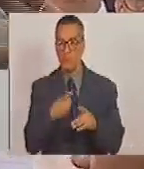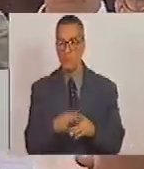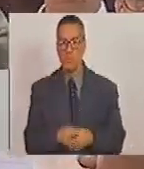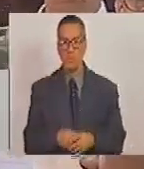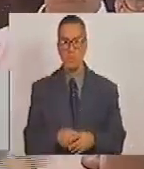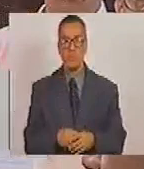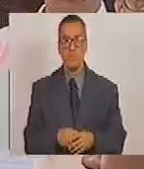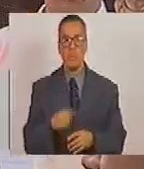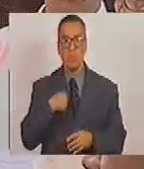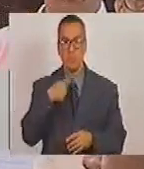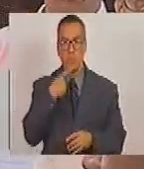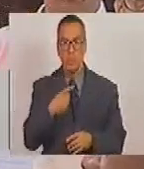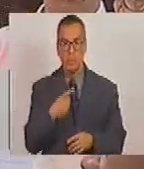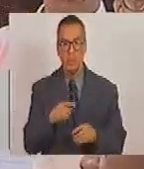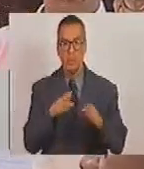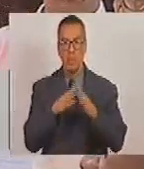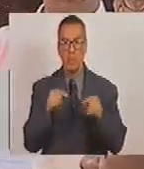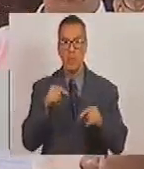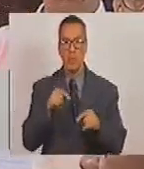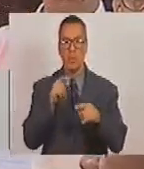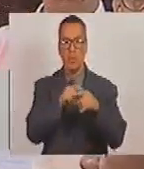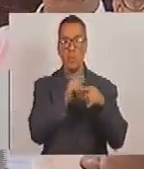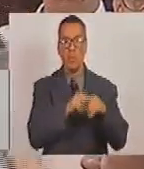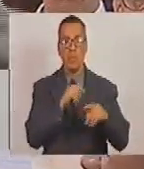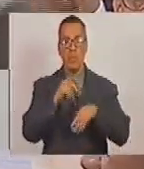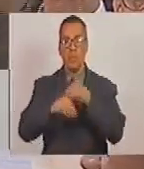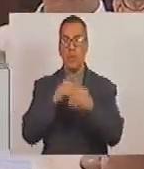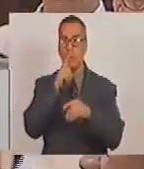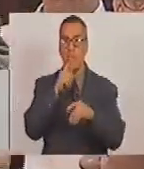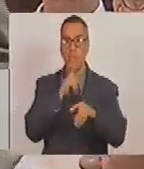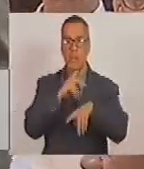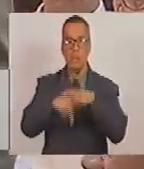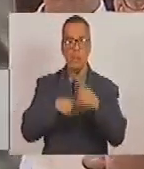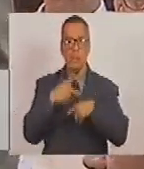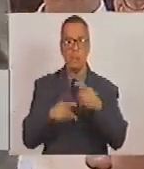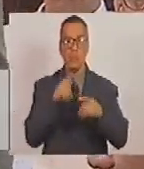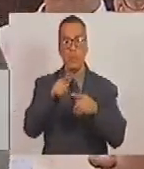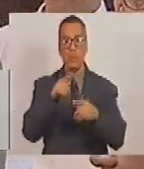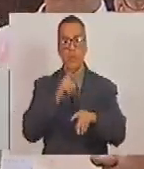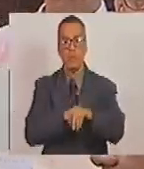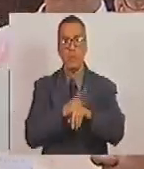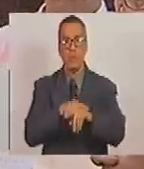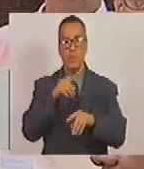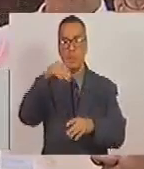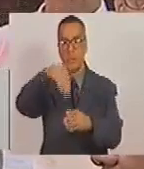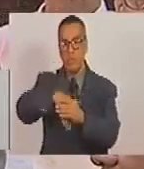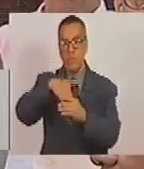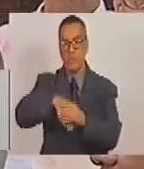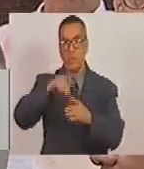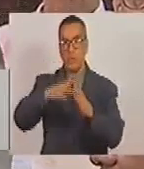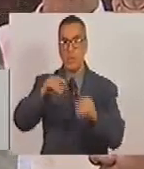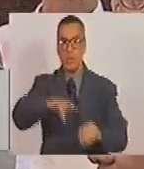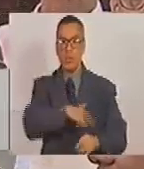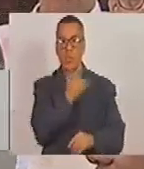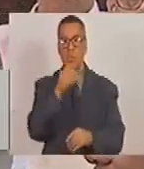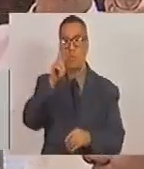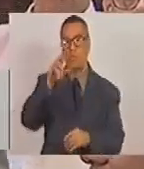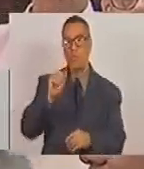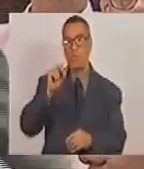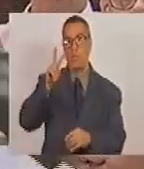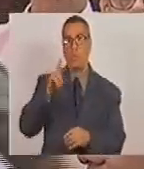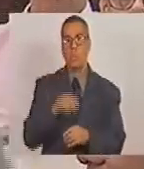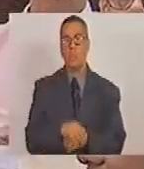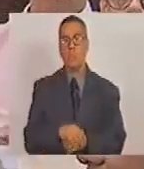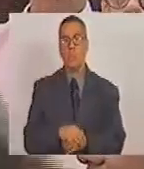satisfactoriamente, insisto, con todos los lunares del proceso, este periodo electoral de la Universidad Central de